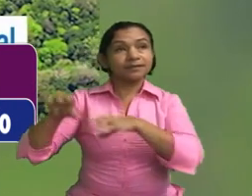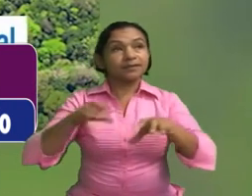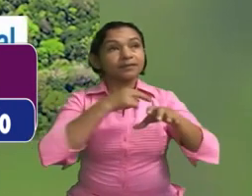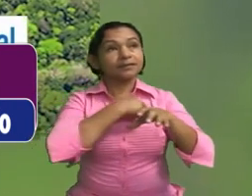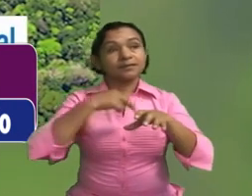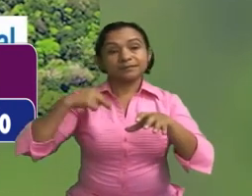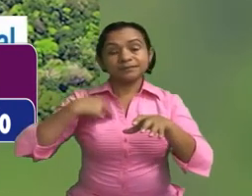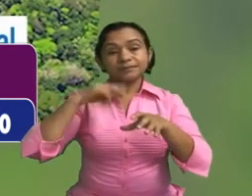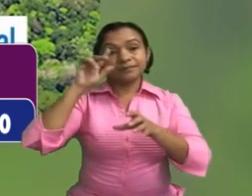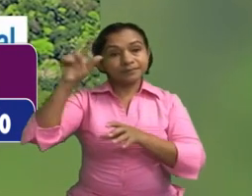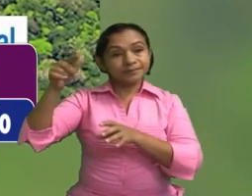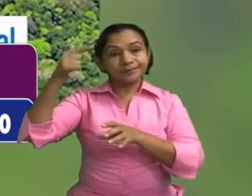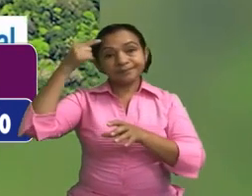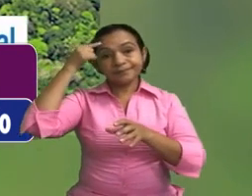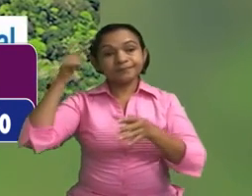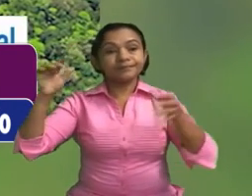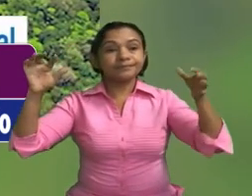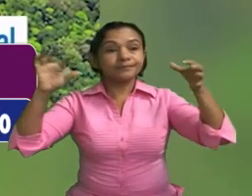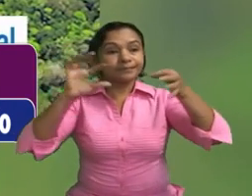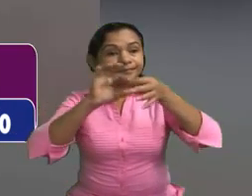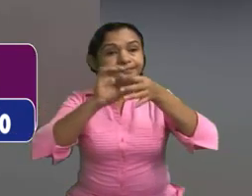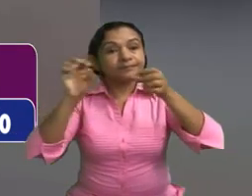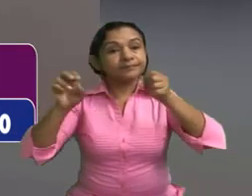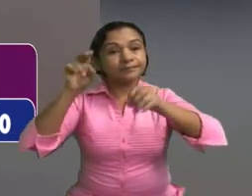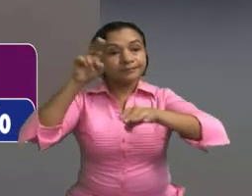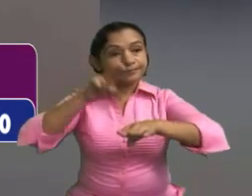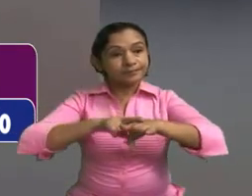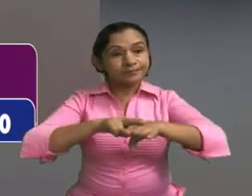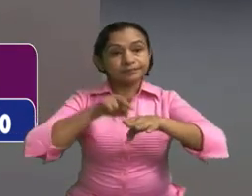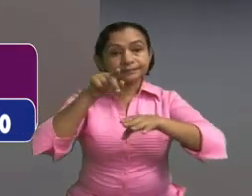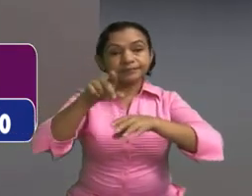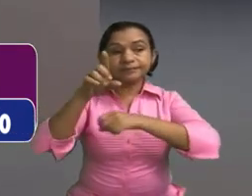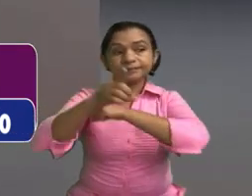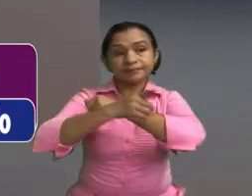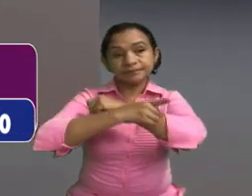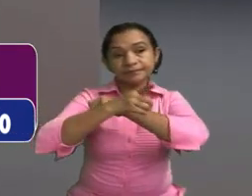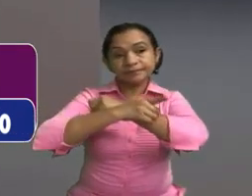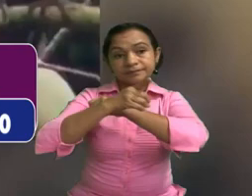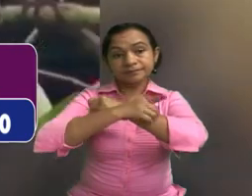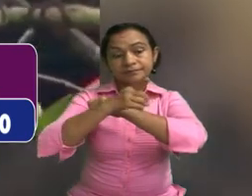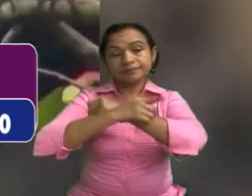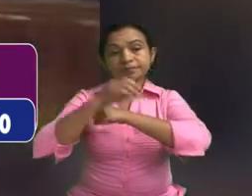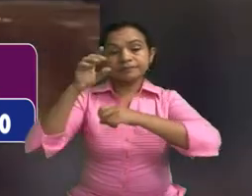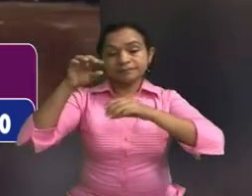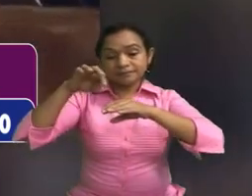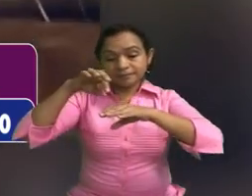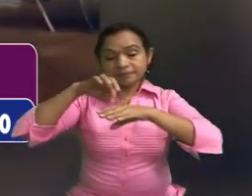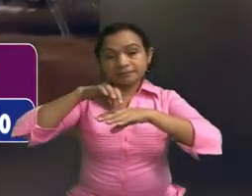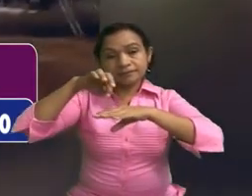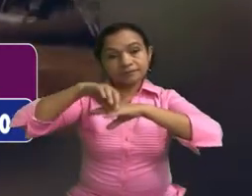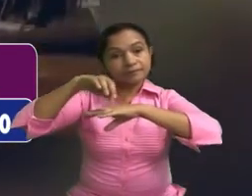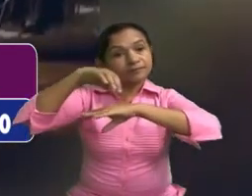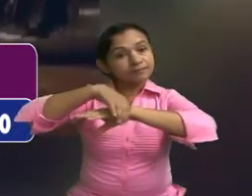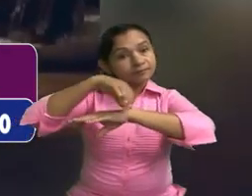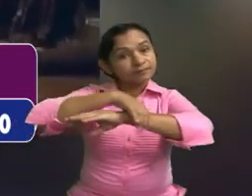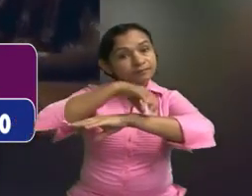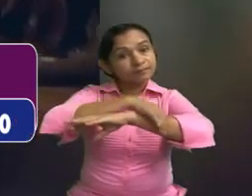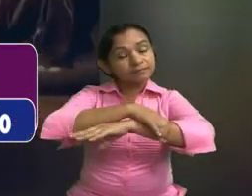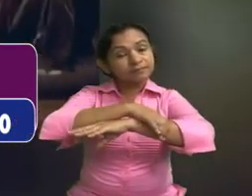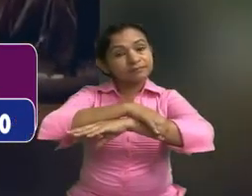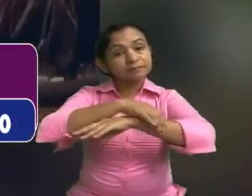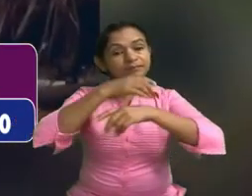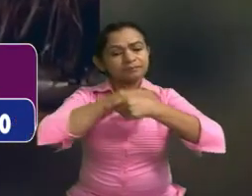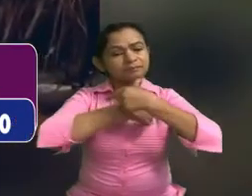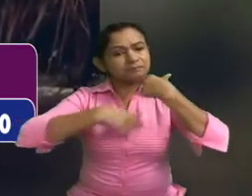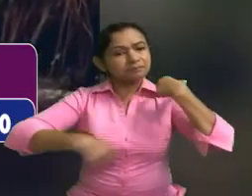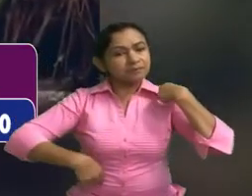del Gobierno de Reconciliación y Unidad Nacional, donde el comandante Daniel, la compañera Rosario, son de los pocos presidentes